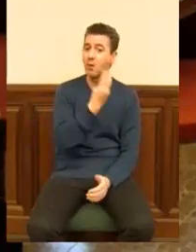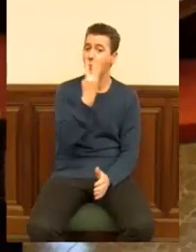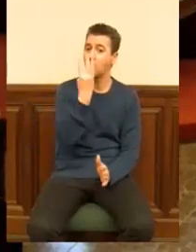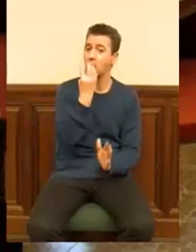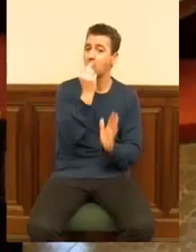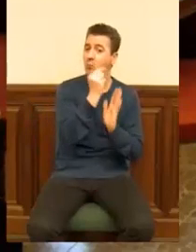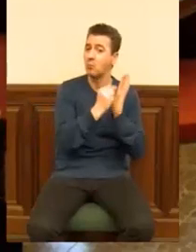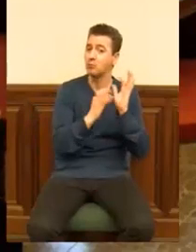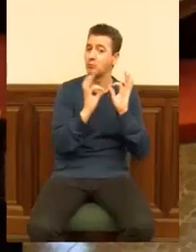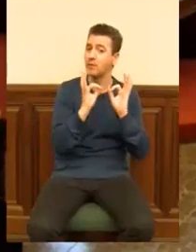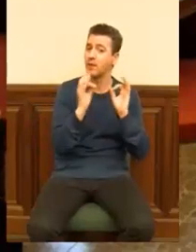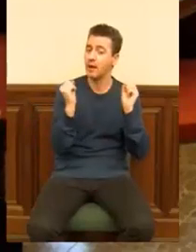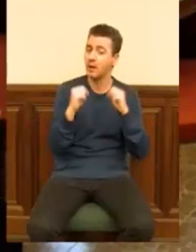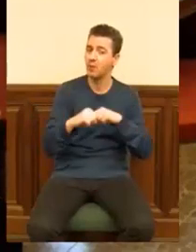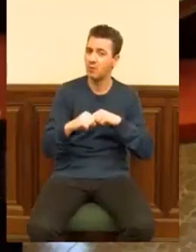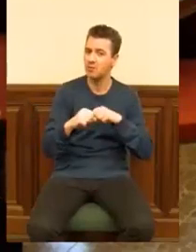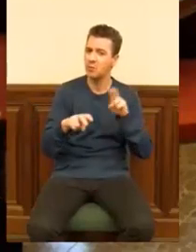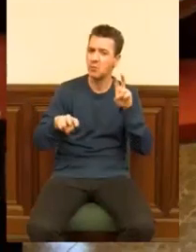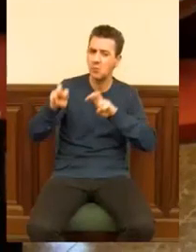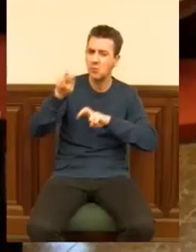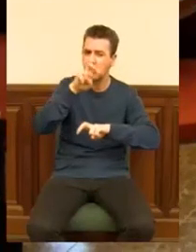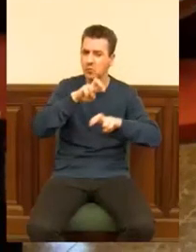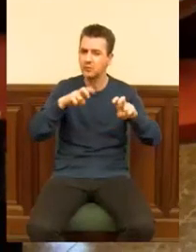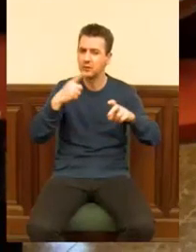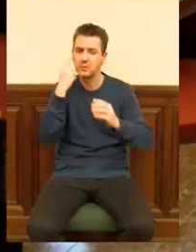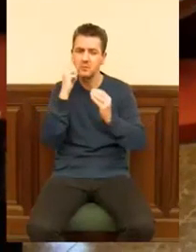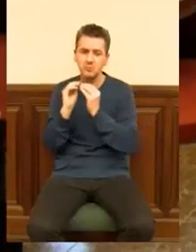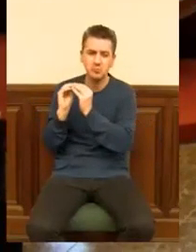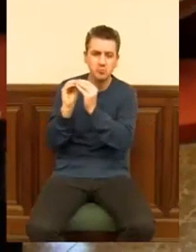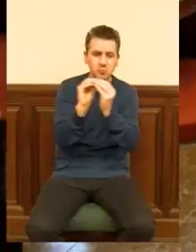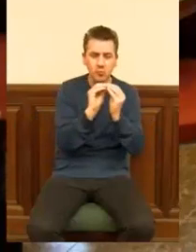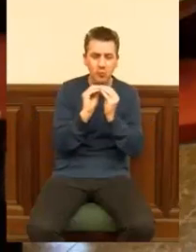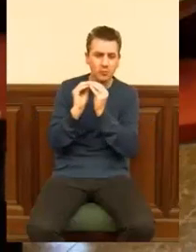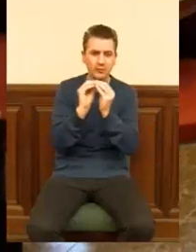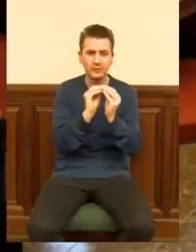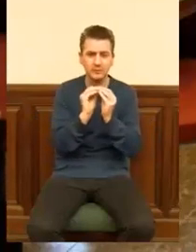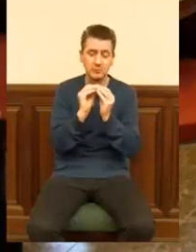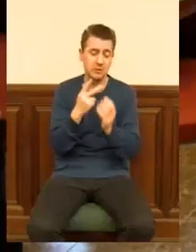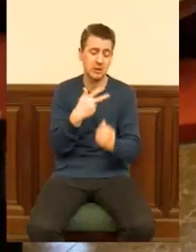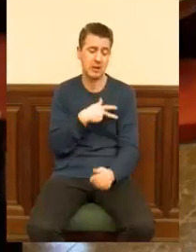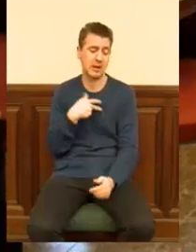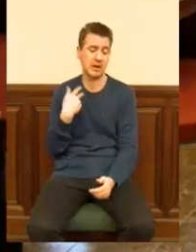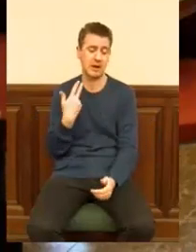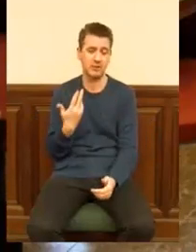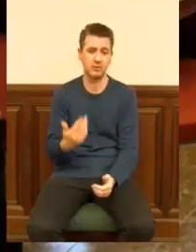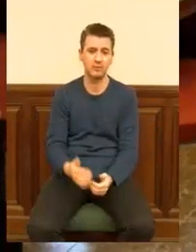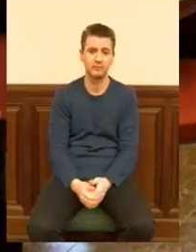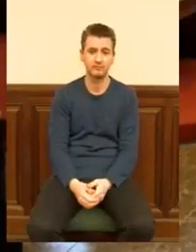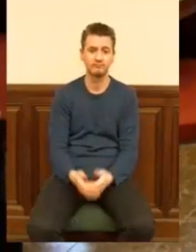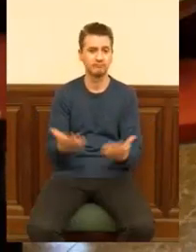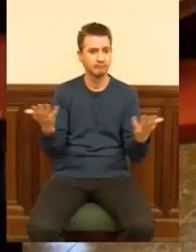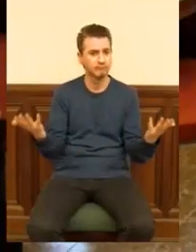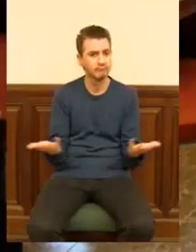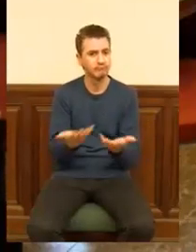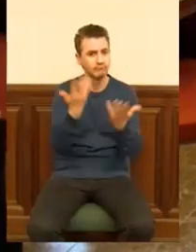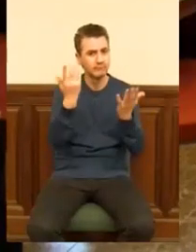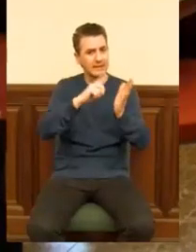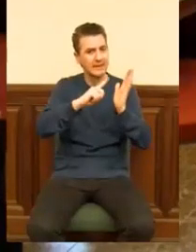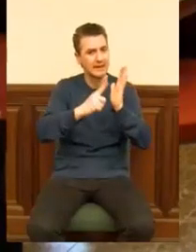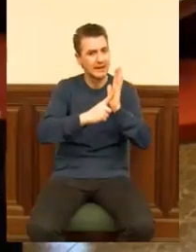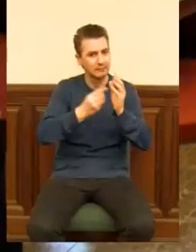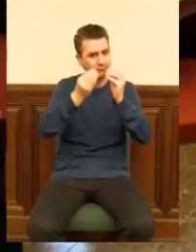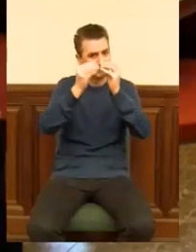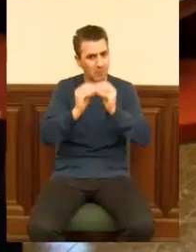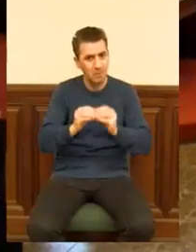pues buscan cierto consenso, están planteados en términos genéricos, impulsar las iniciativas legislativas precisas